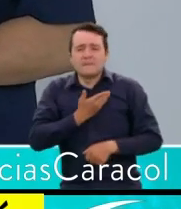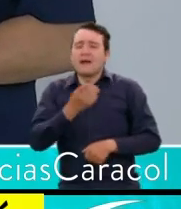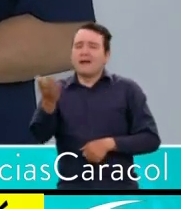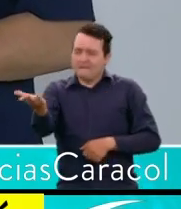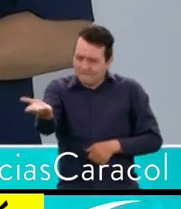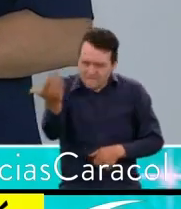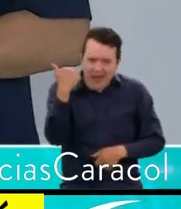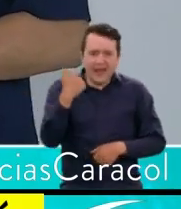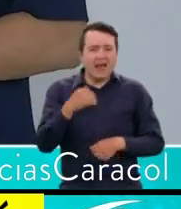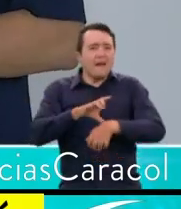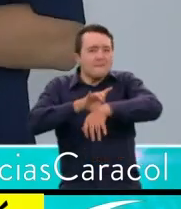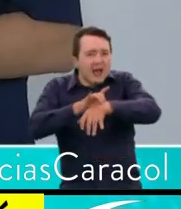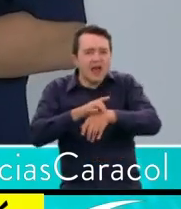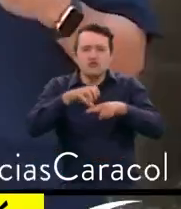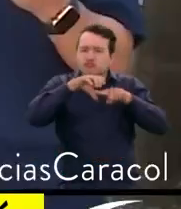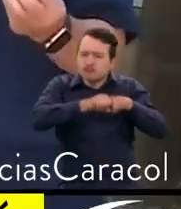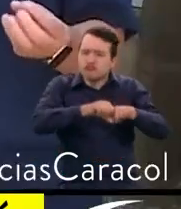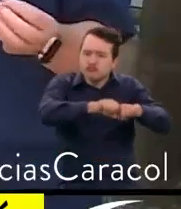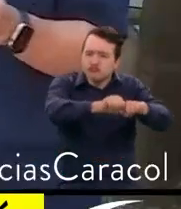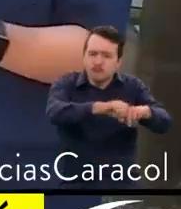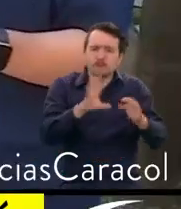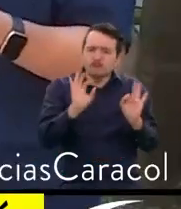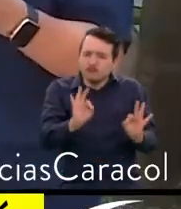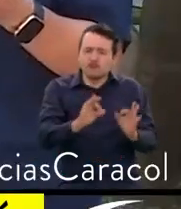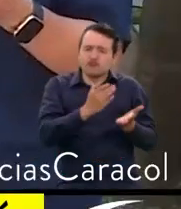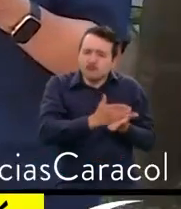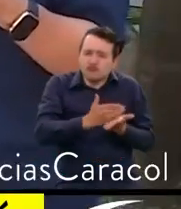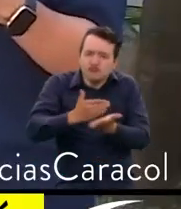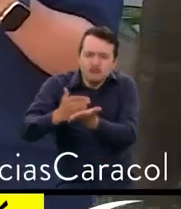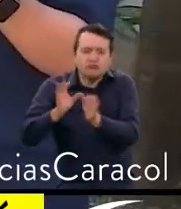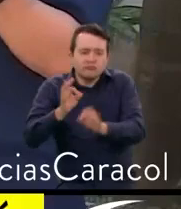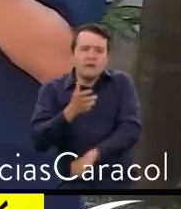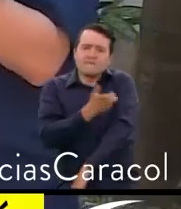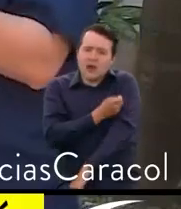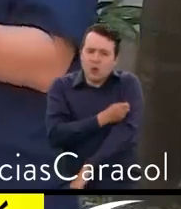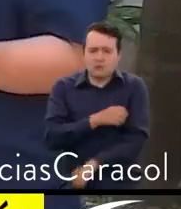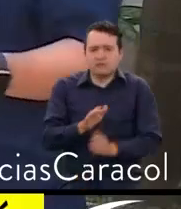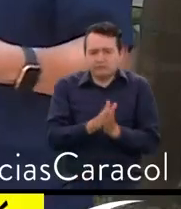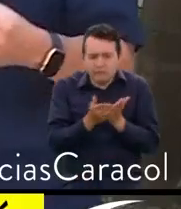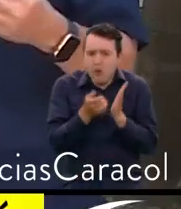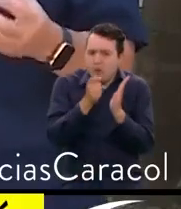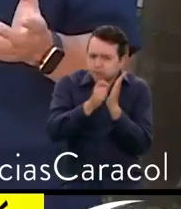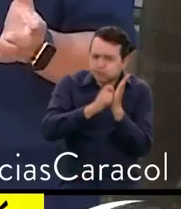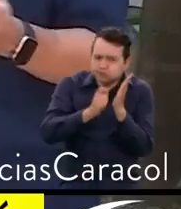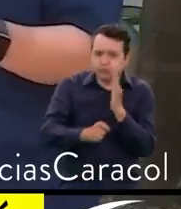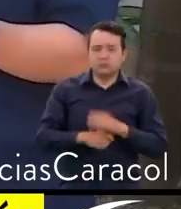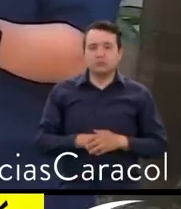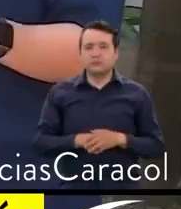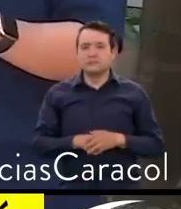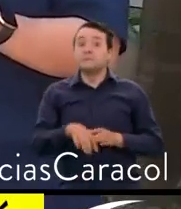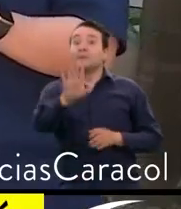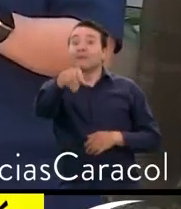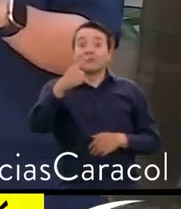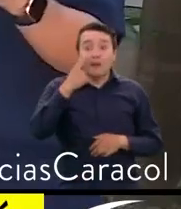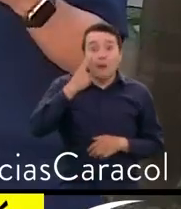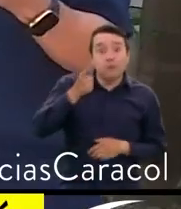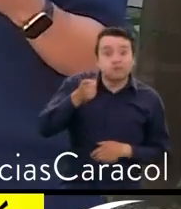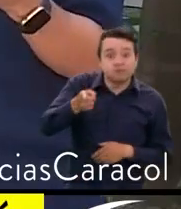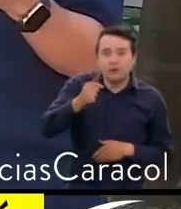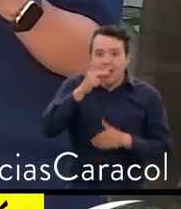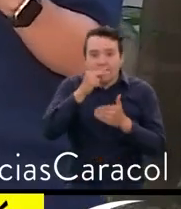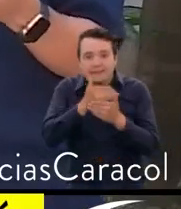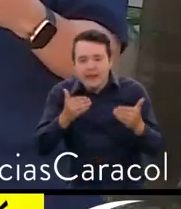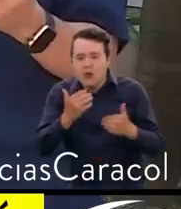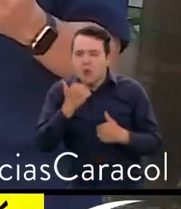muy puntualmente y si el niño tiene alguna sintomatología que